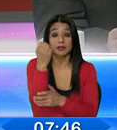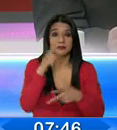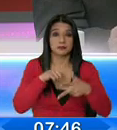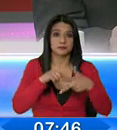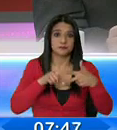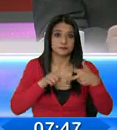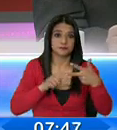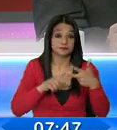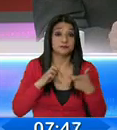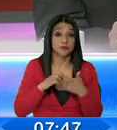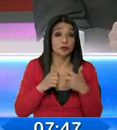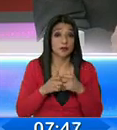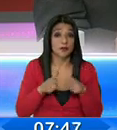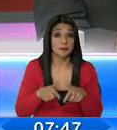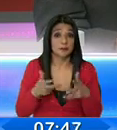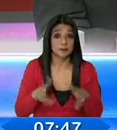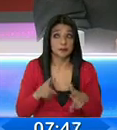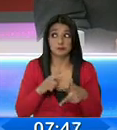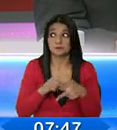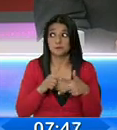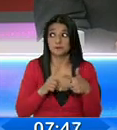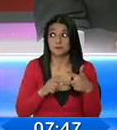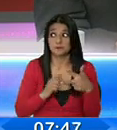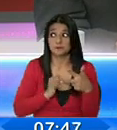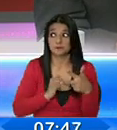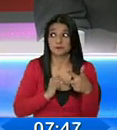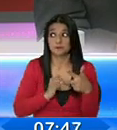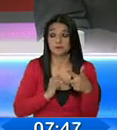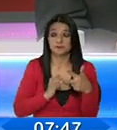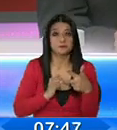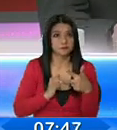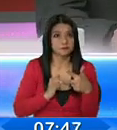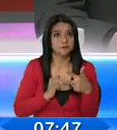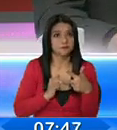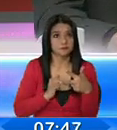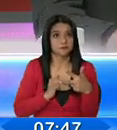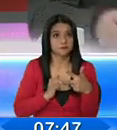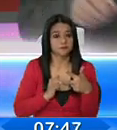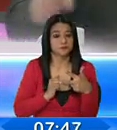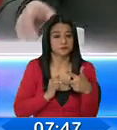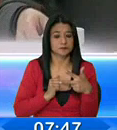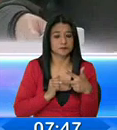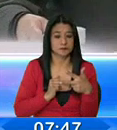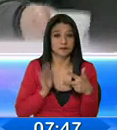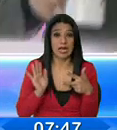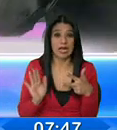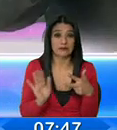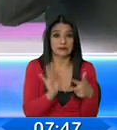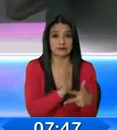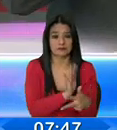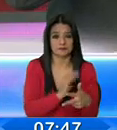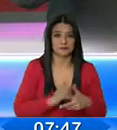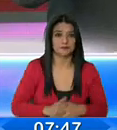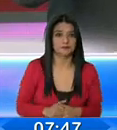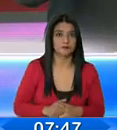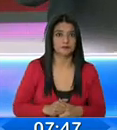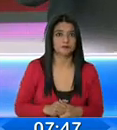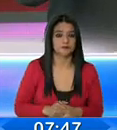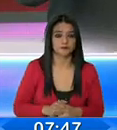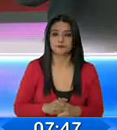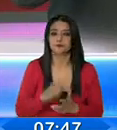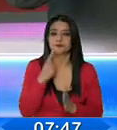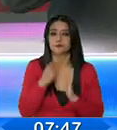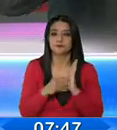de problemas que de alguna manera recurren en algunos sectores de la administración. El